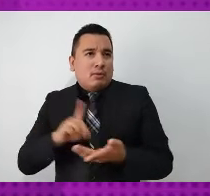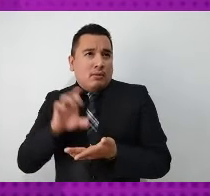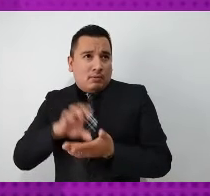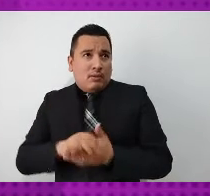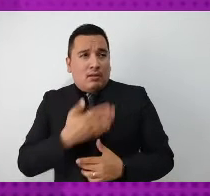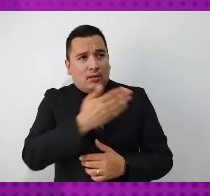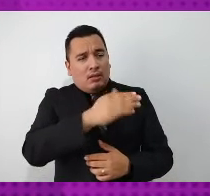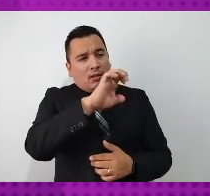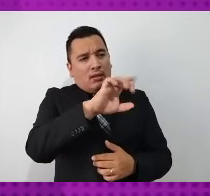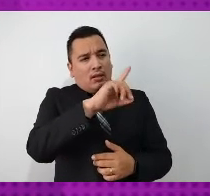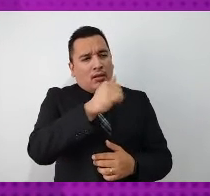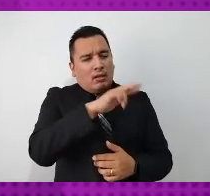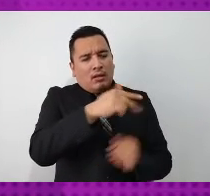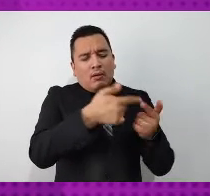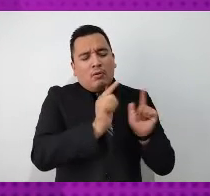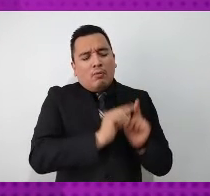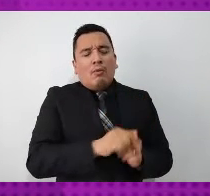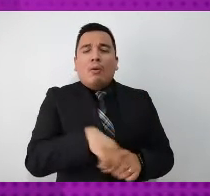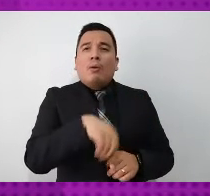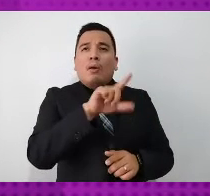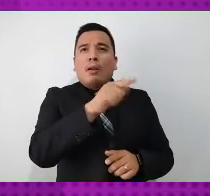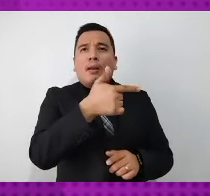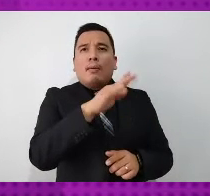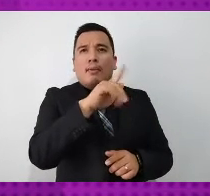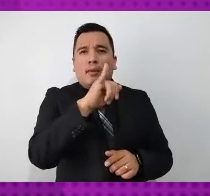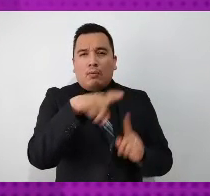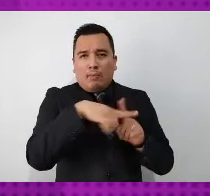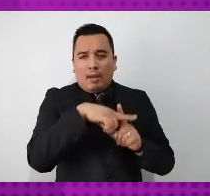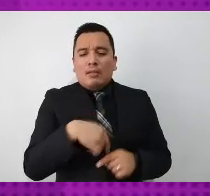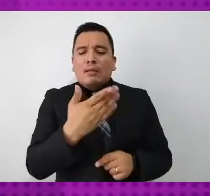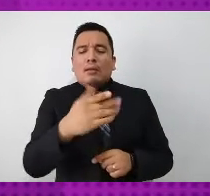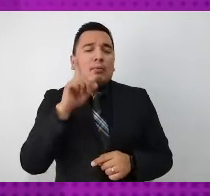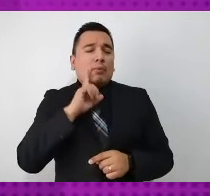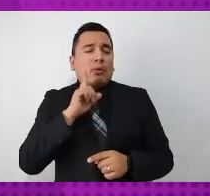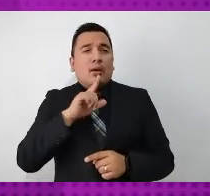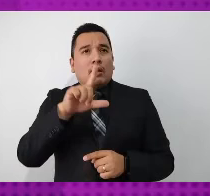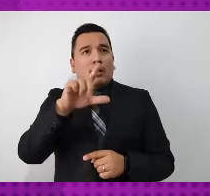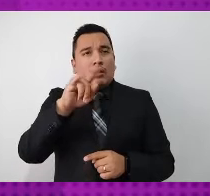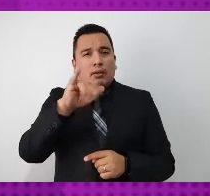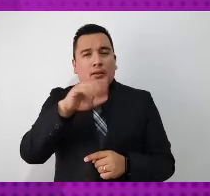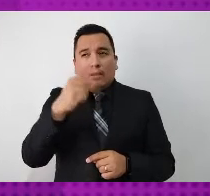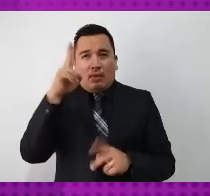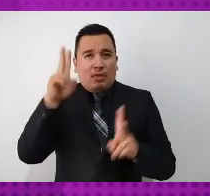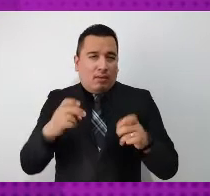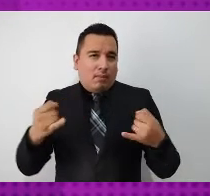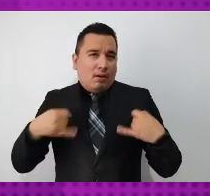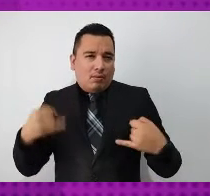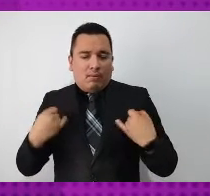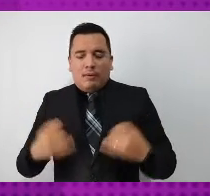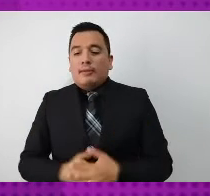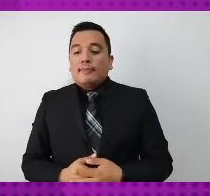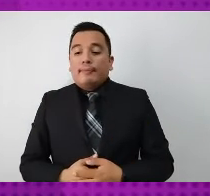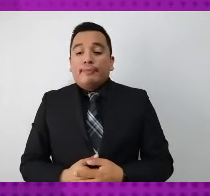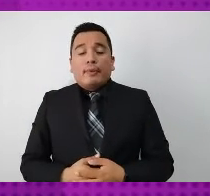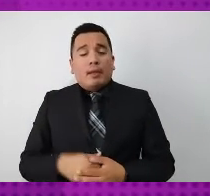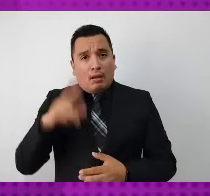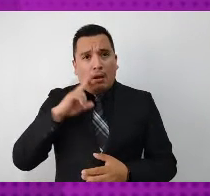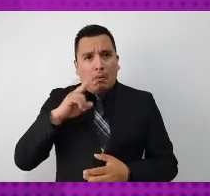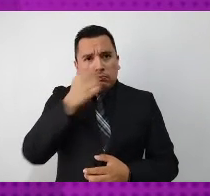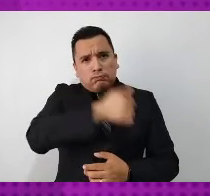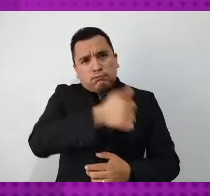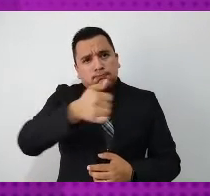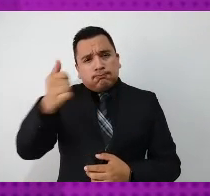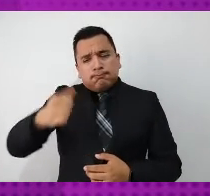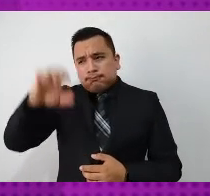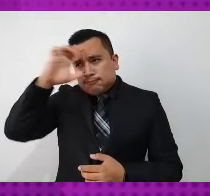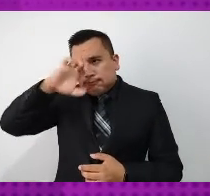diversidad sexual y letizia en la mesa de juventudes atendiendo a su experiencia en este